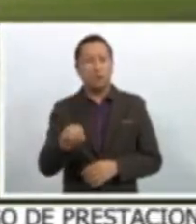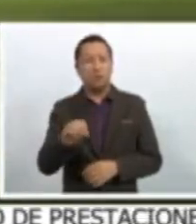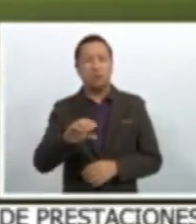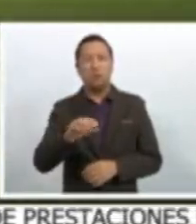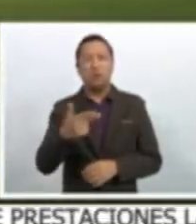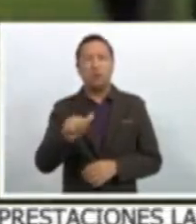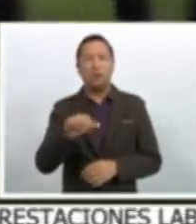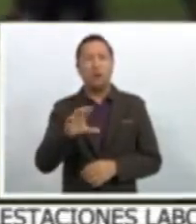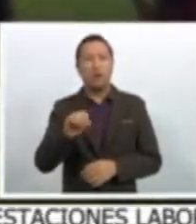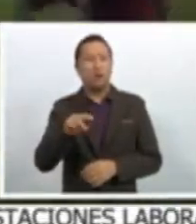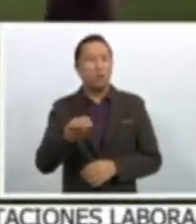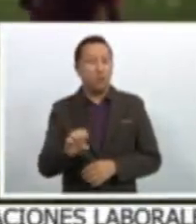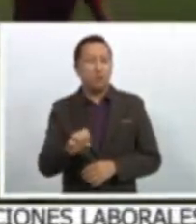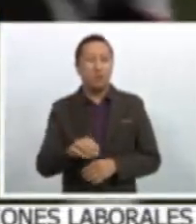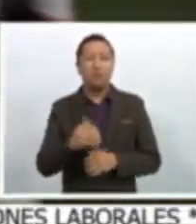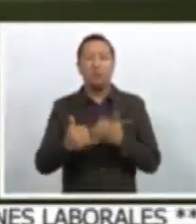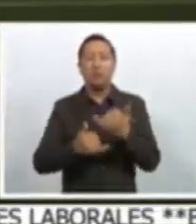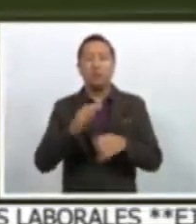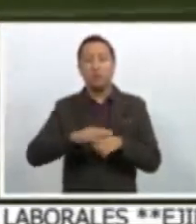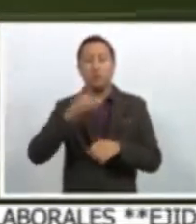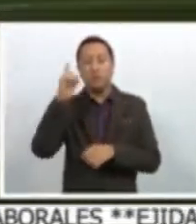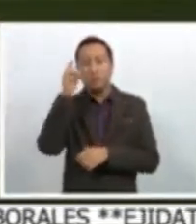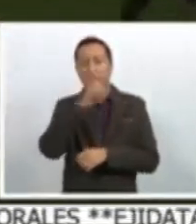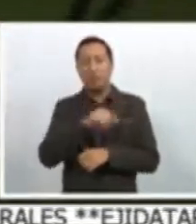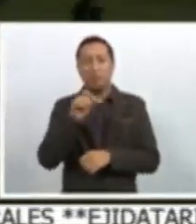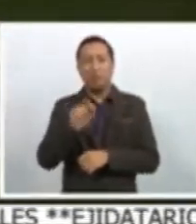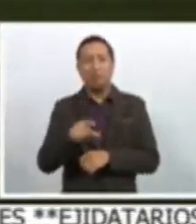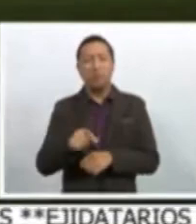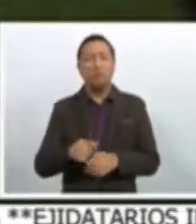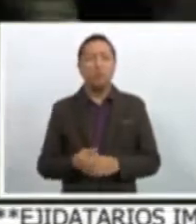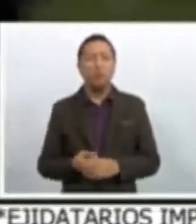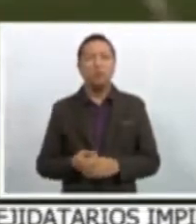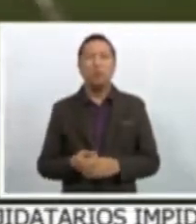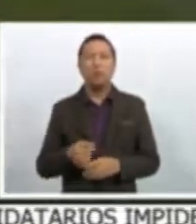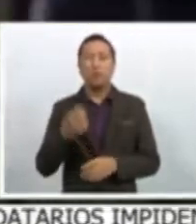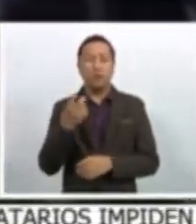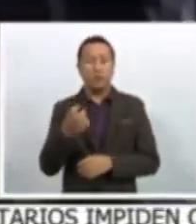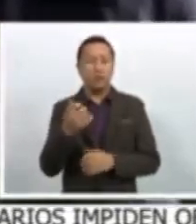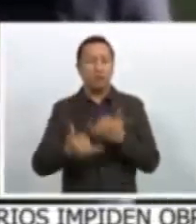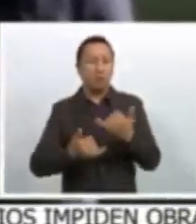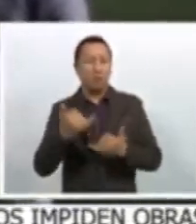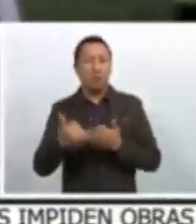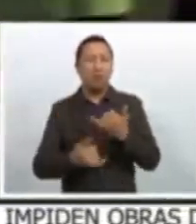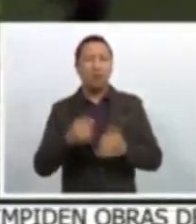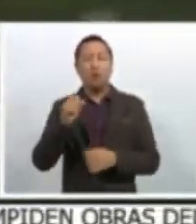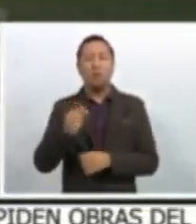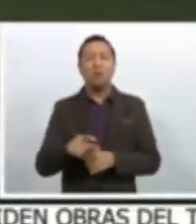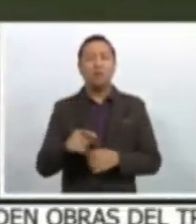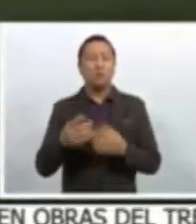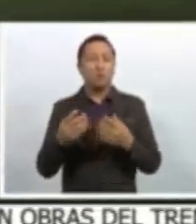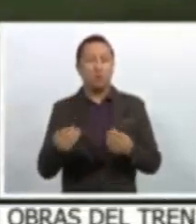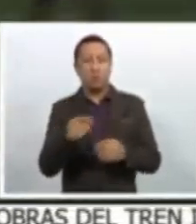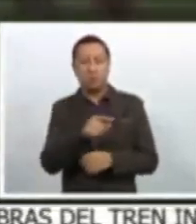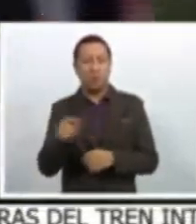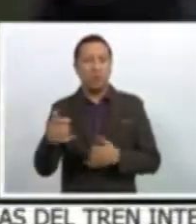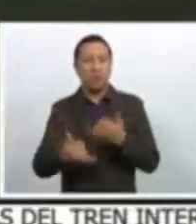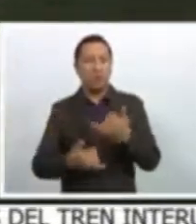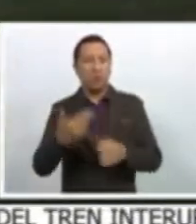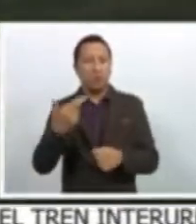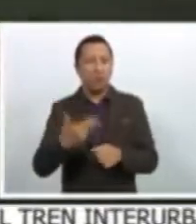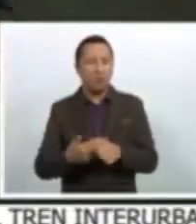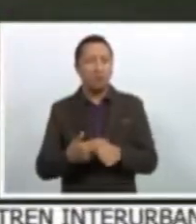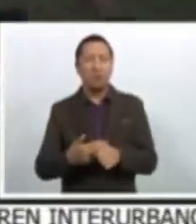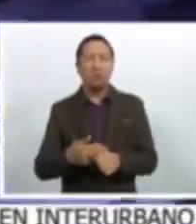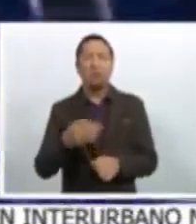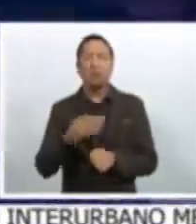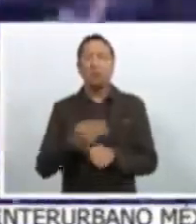de los duelos más complicados del torneo. Sin embargo, Jácome comentó que para este juego recuperará a muchos de sus jugadores que no pudieron estar